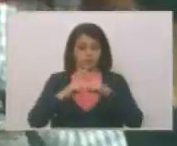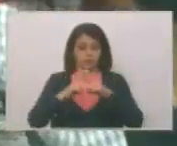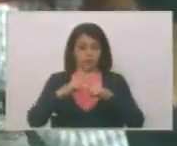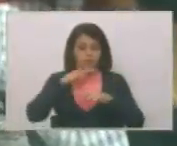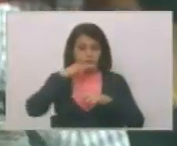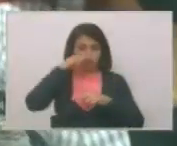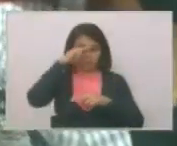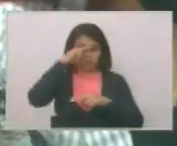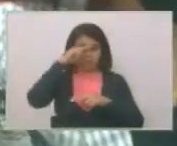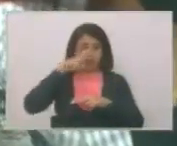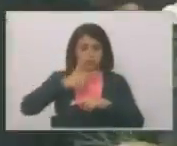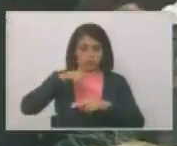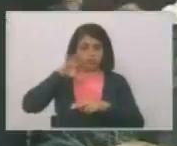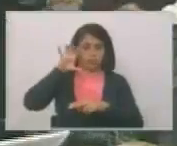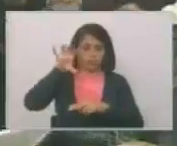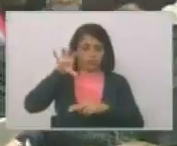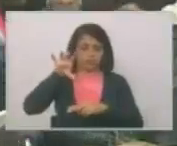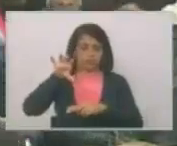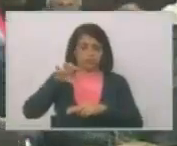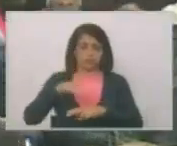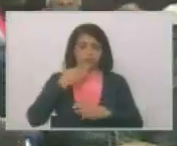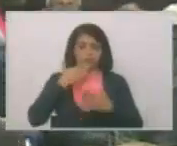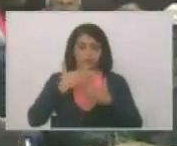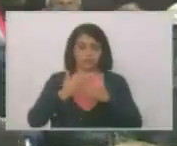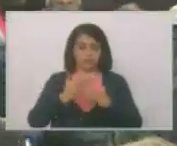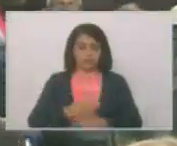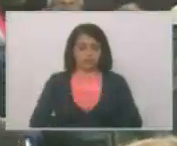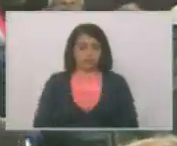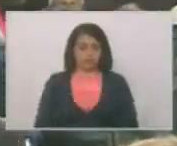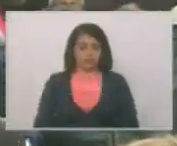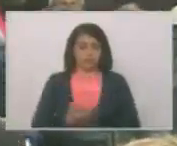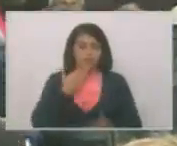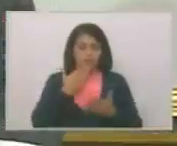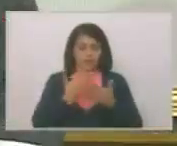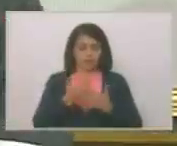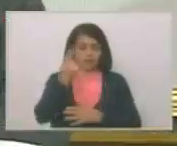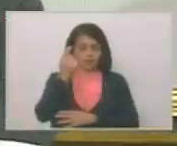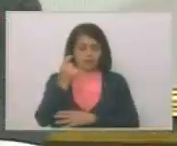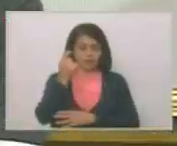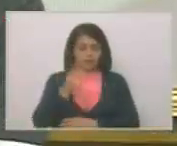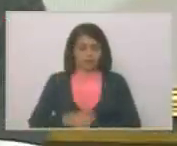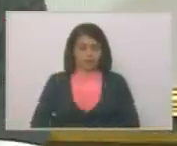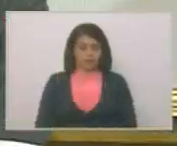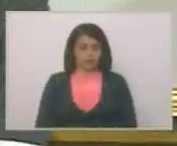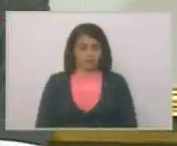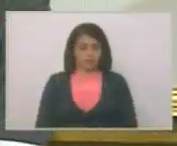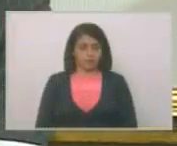patria. Eso es todo, muchísimas gracias. Gracias, diputado.